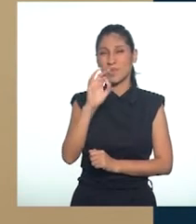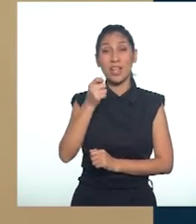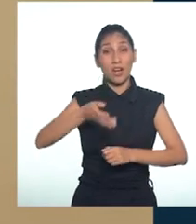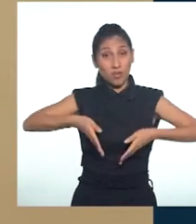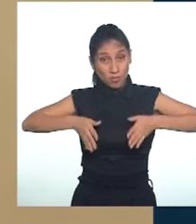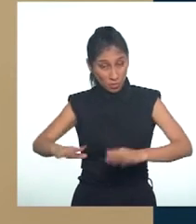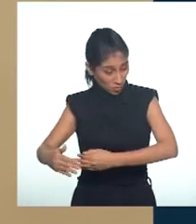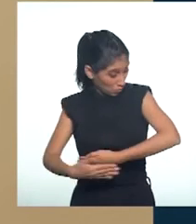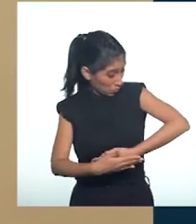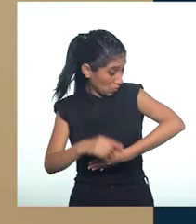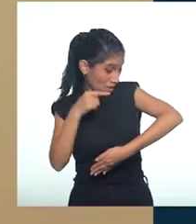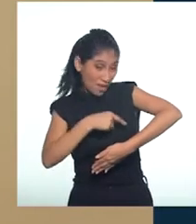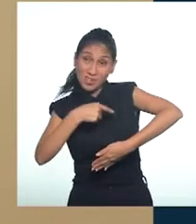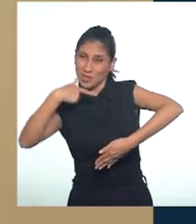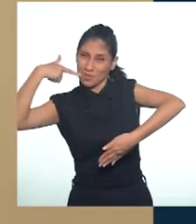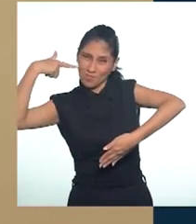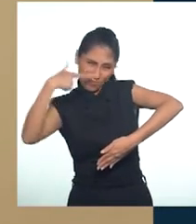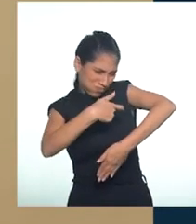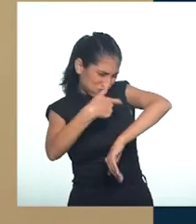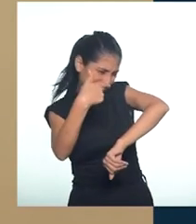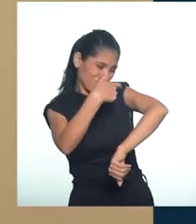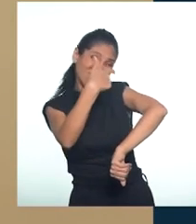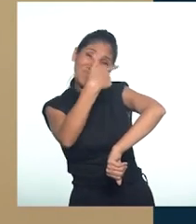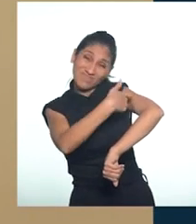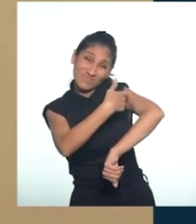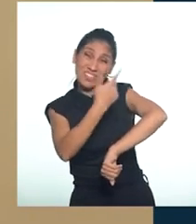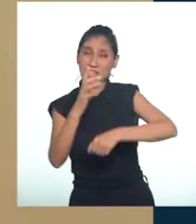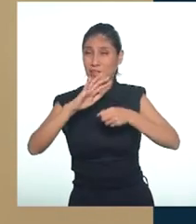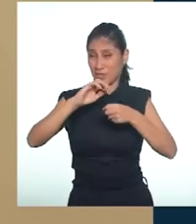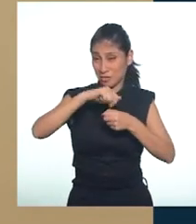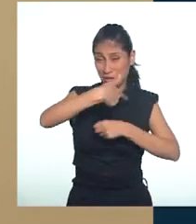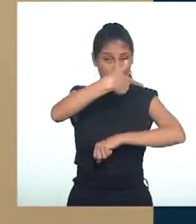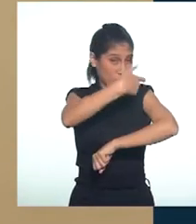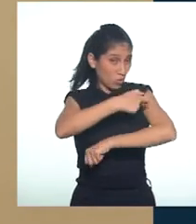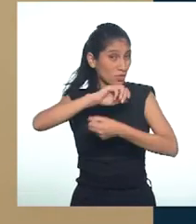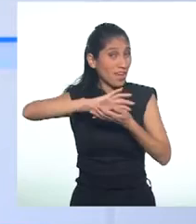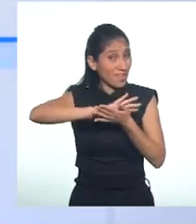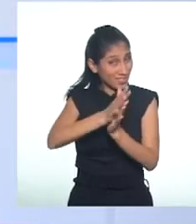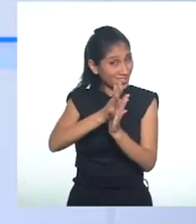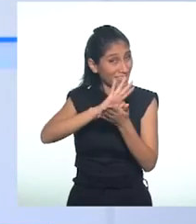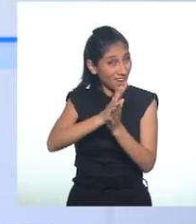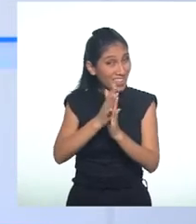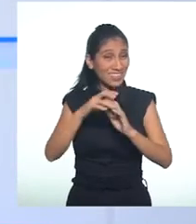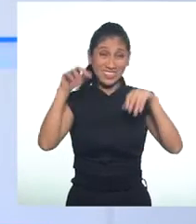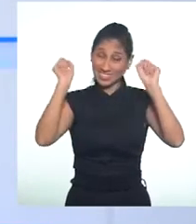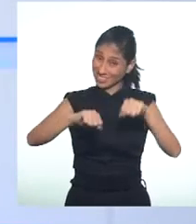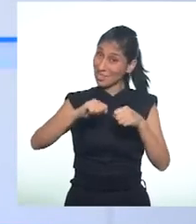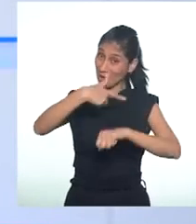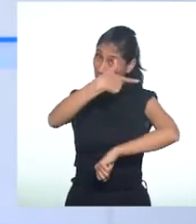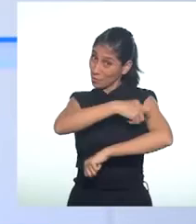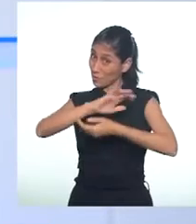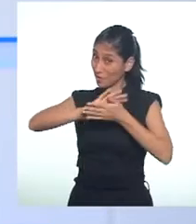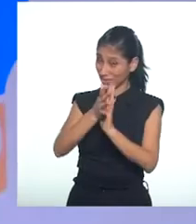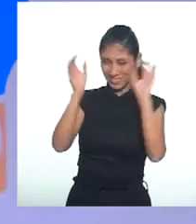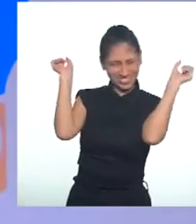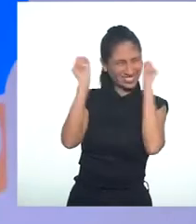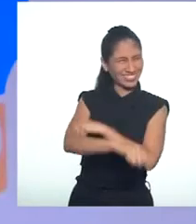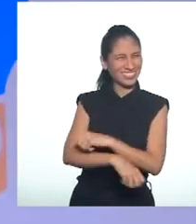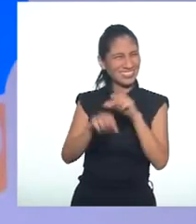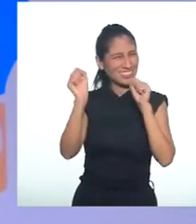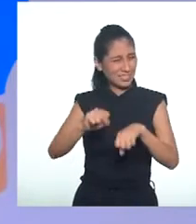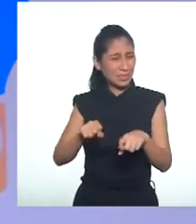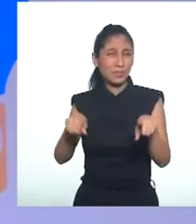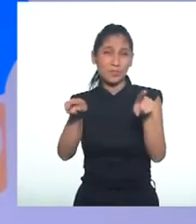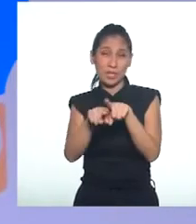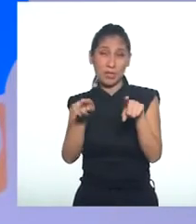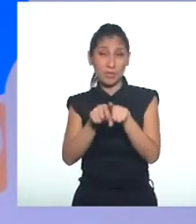nacidos, y es gratuita en todos los establecimientos de salud del país. ¡Es gratuita! ¡Qué genial! Sí,